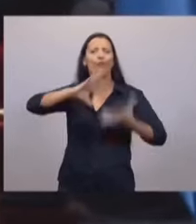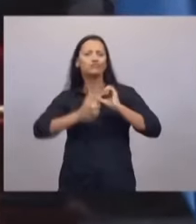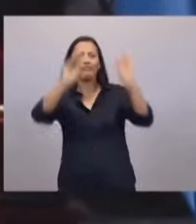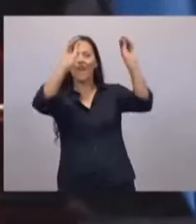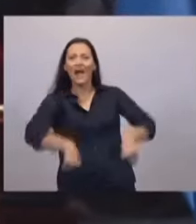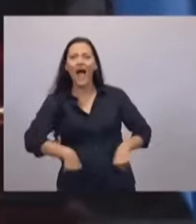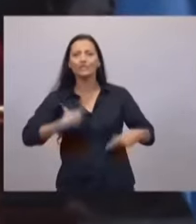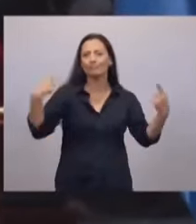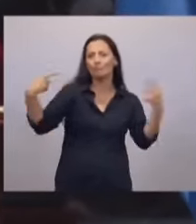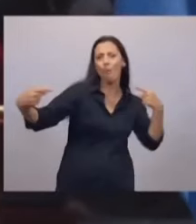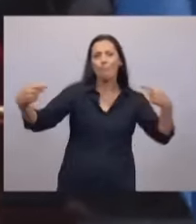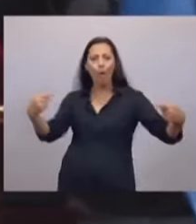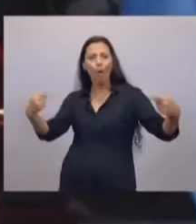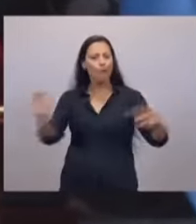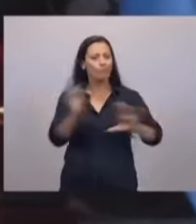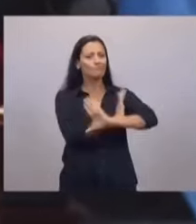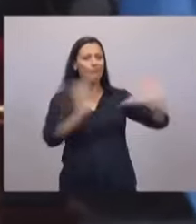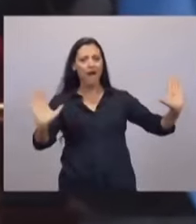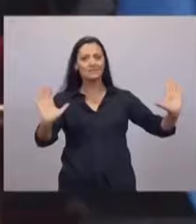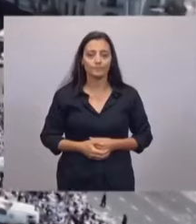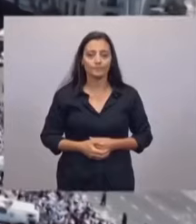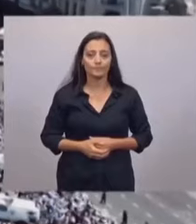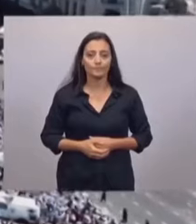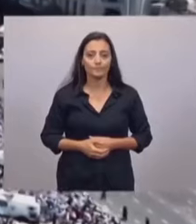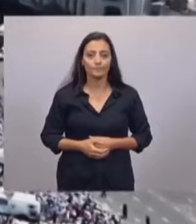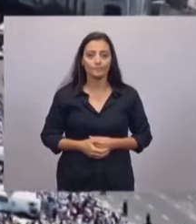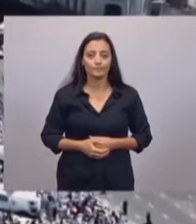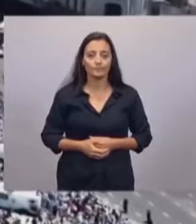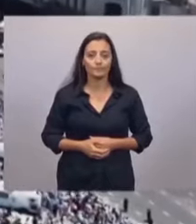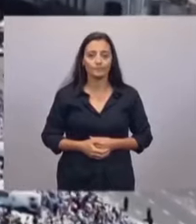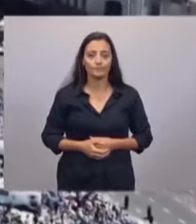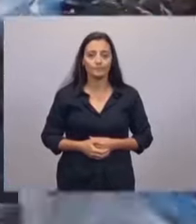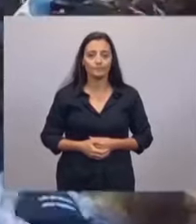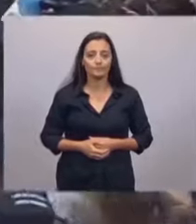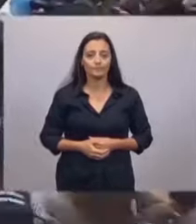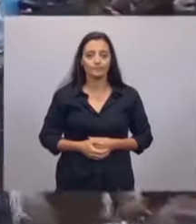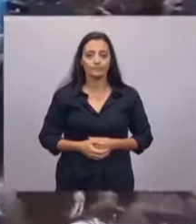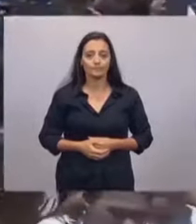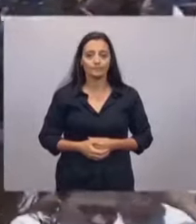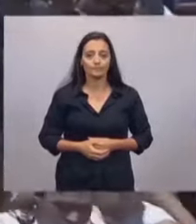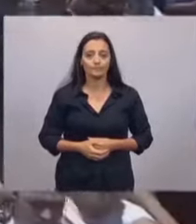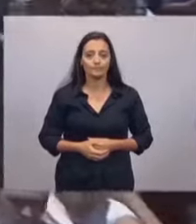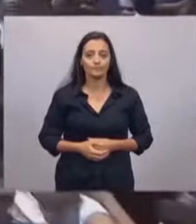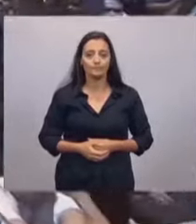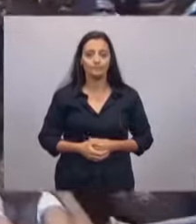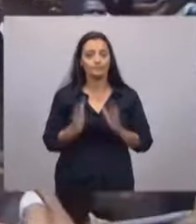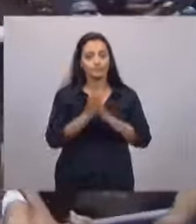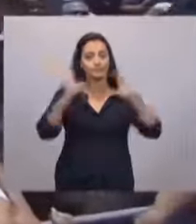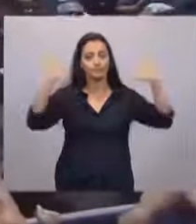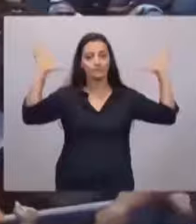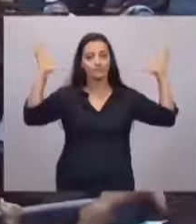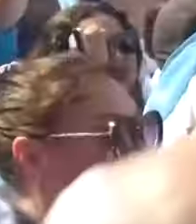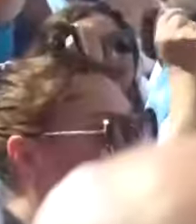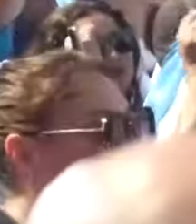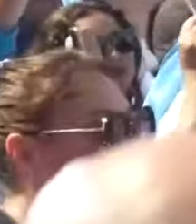de transporte de pasajeros. Milei ha contado en algunas oportunidades que su infancia y juventud estuvieron marcadas por maltratos por parte